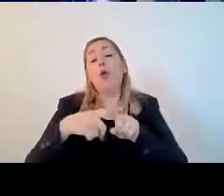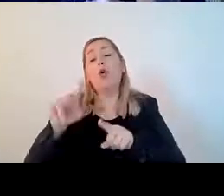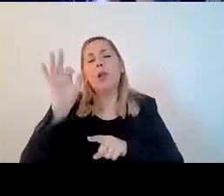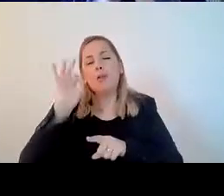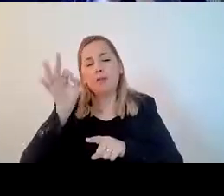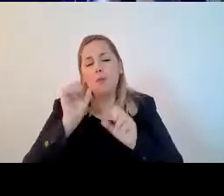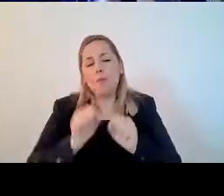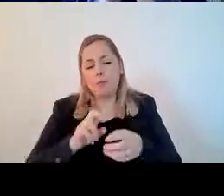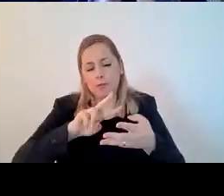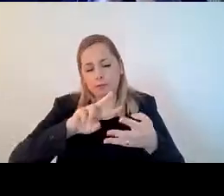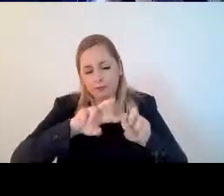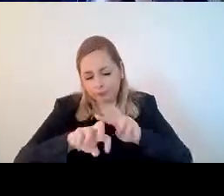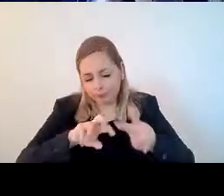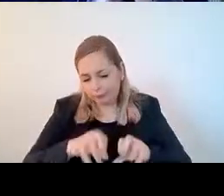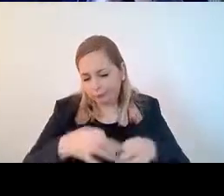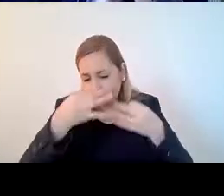analizáramos específicamente, pero